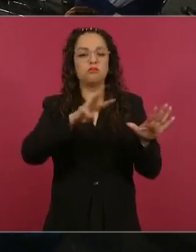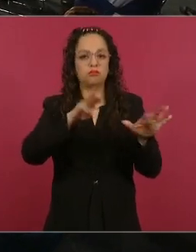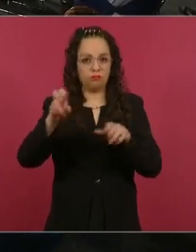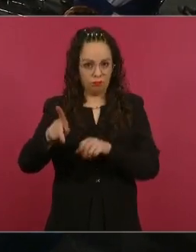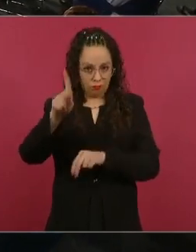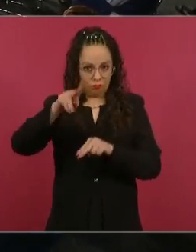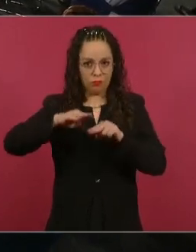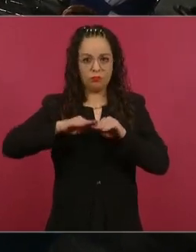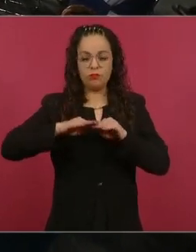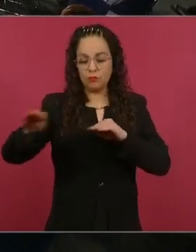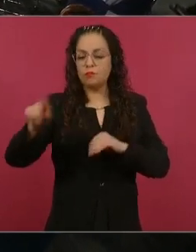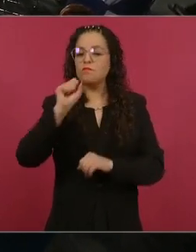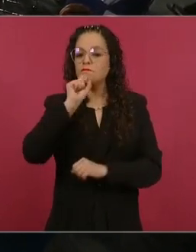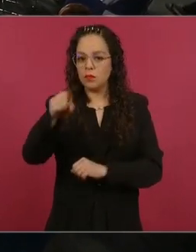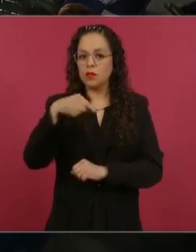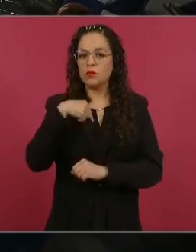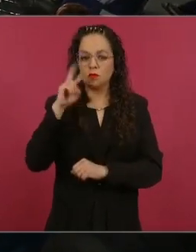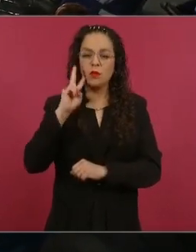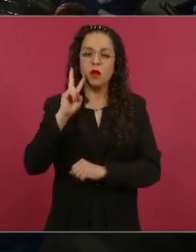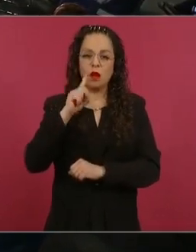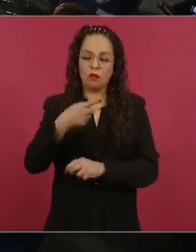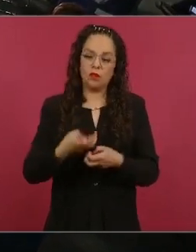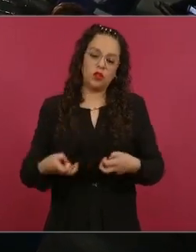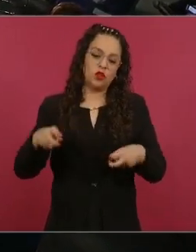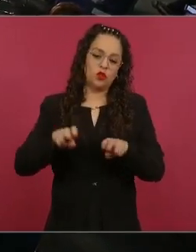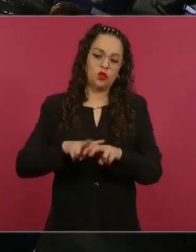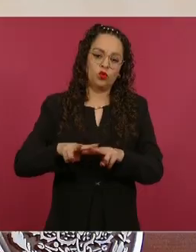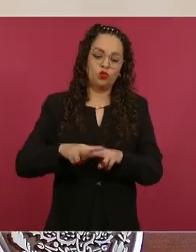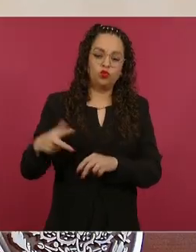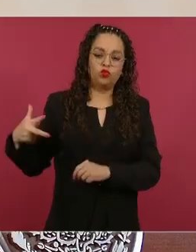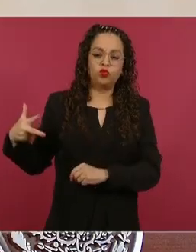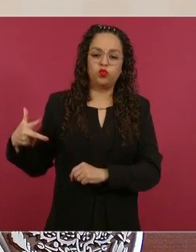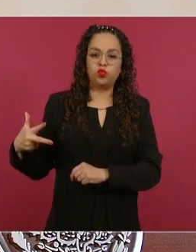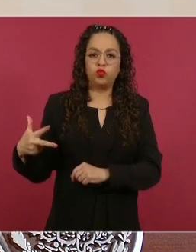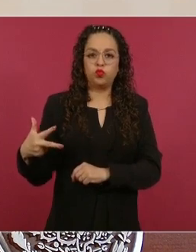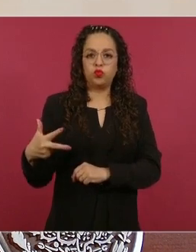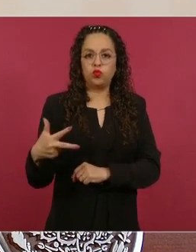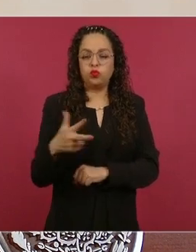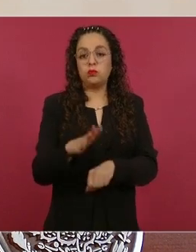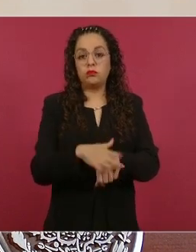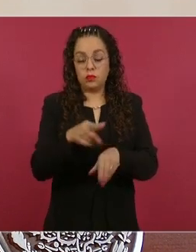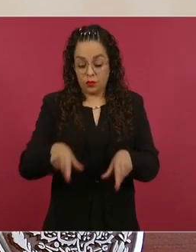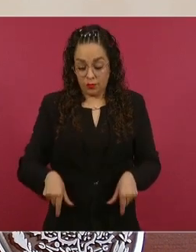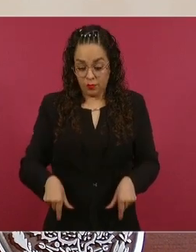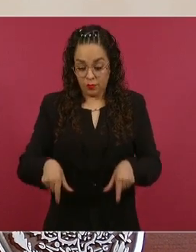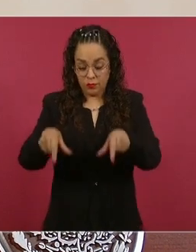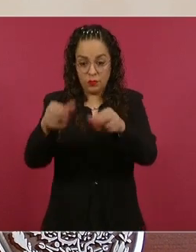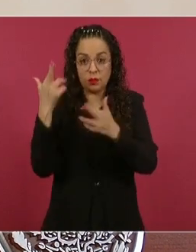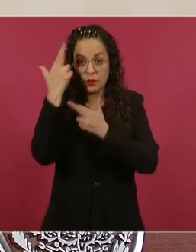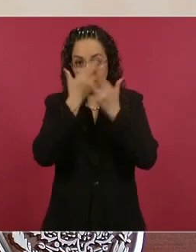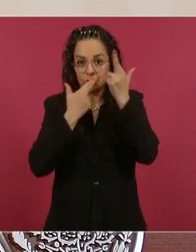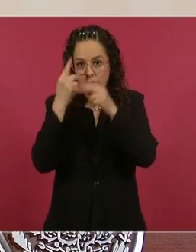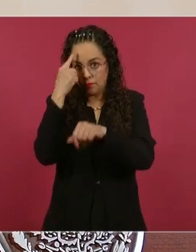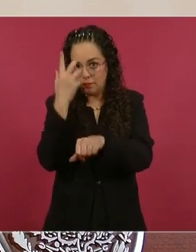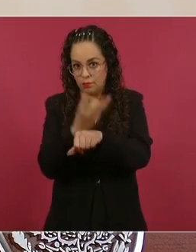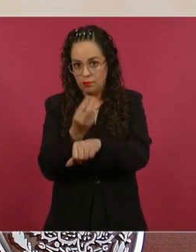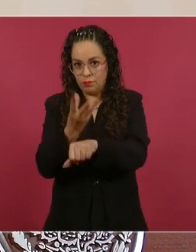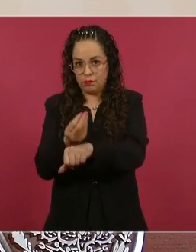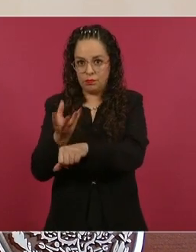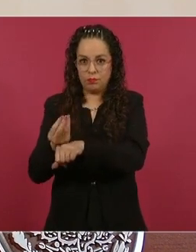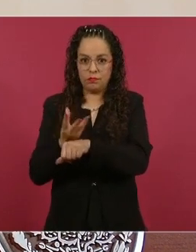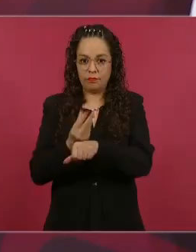voy a recorrer porque se está rehabilitando la vía y se